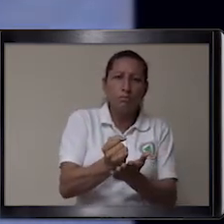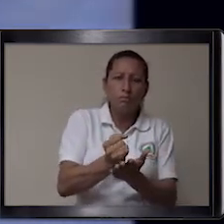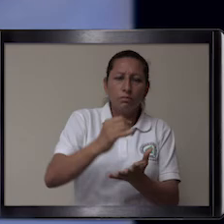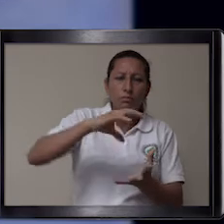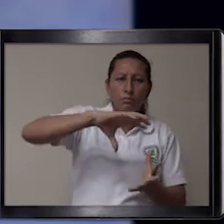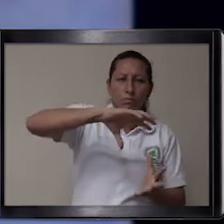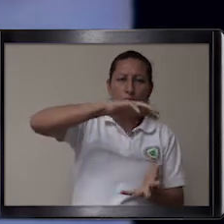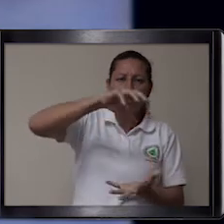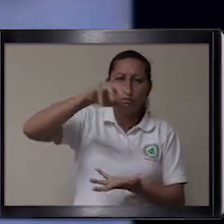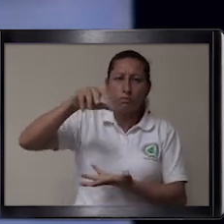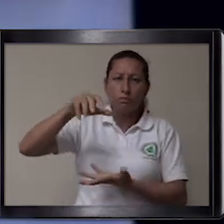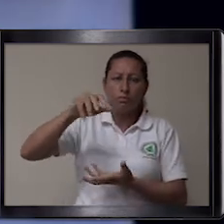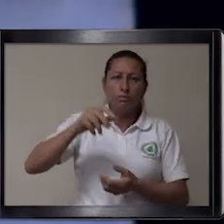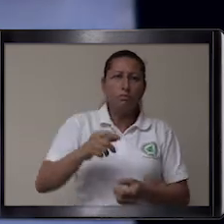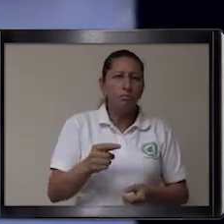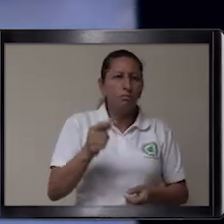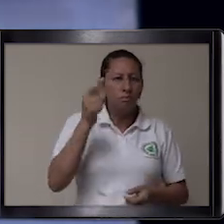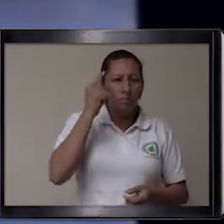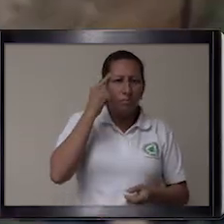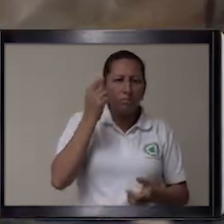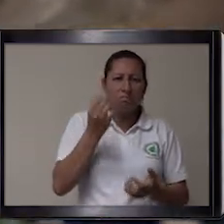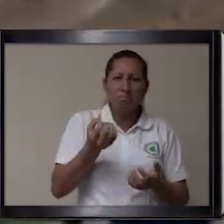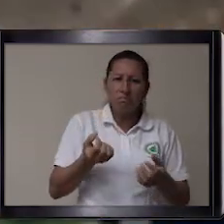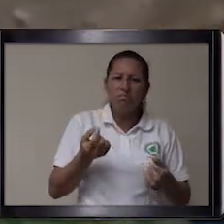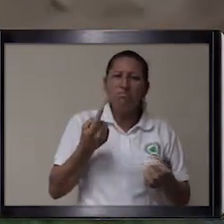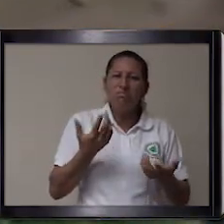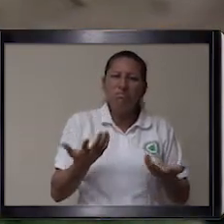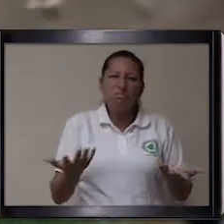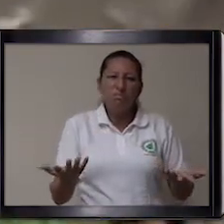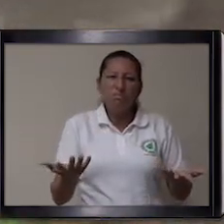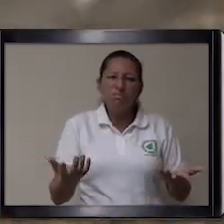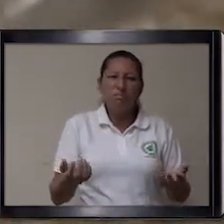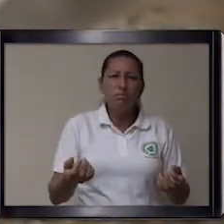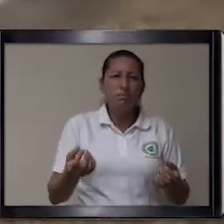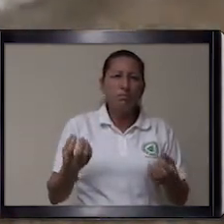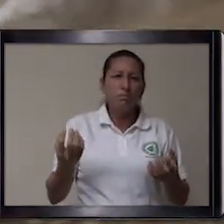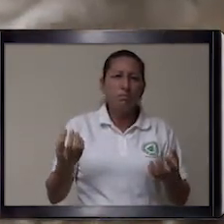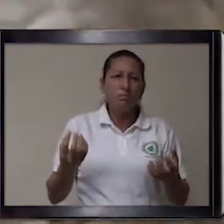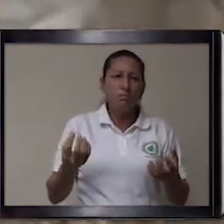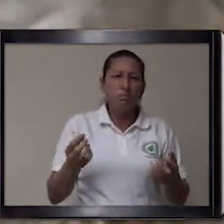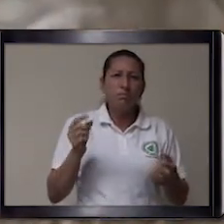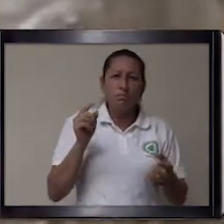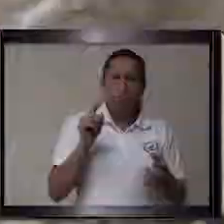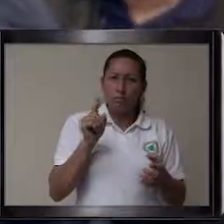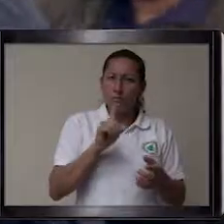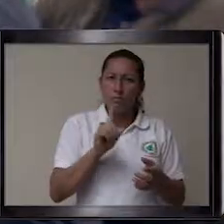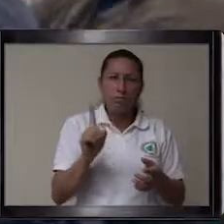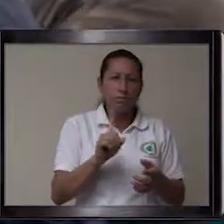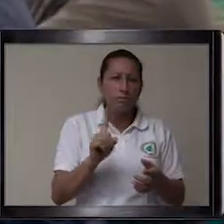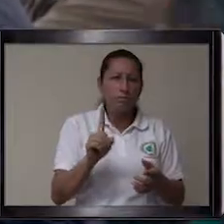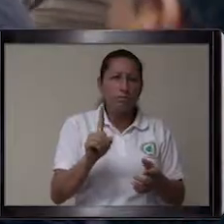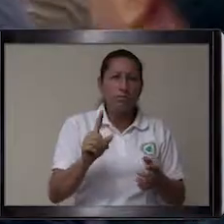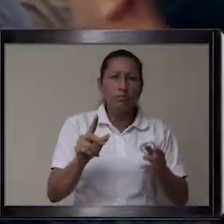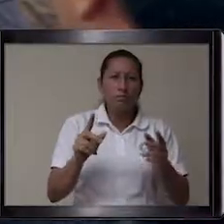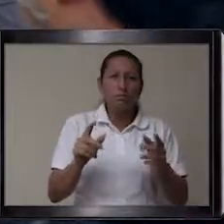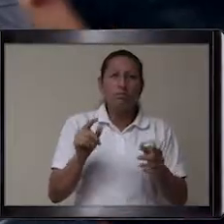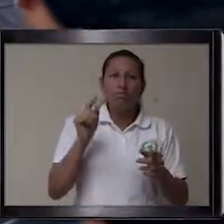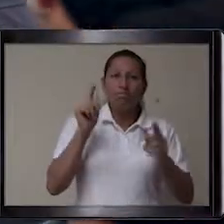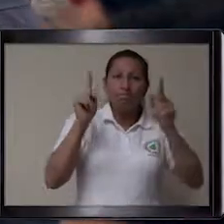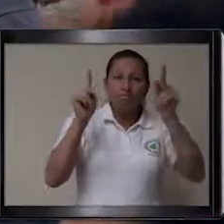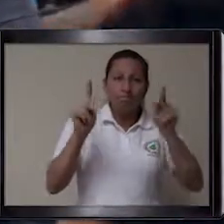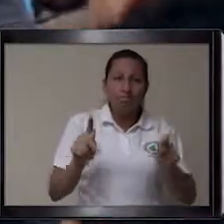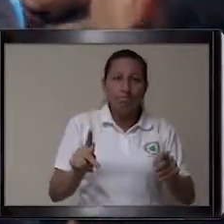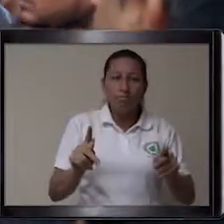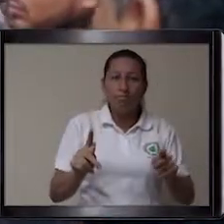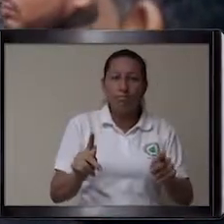y geológicamente determinarlos, identificarlos, y de ahí no exponer o advertir